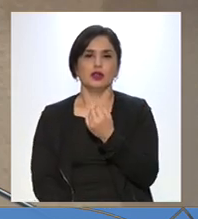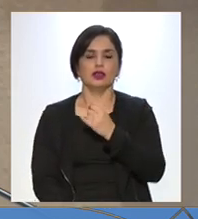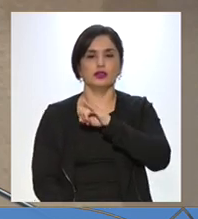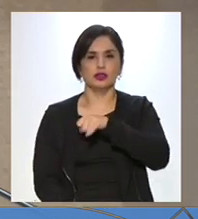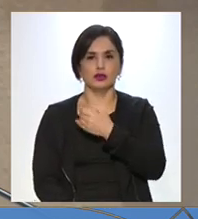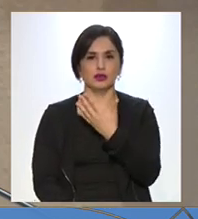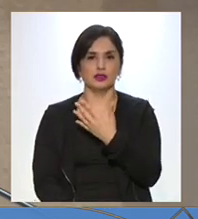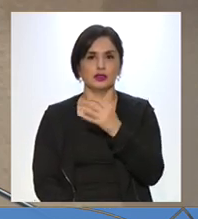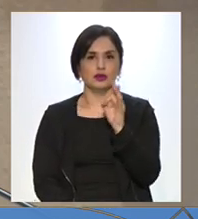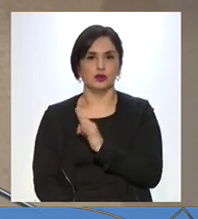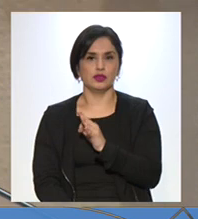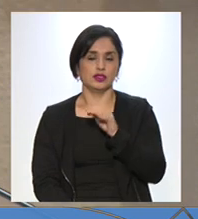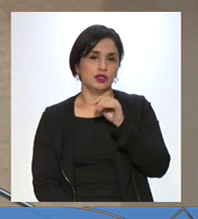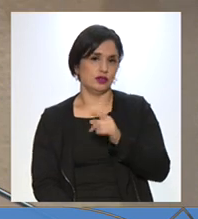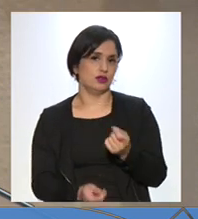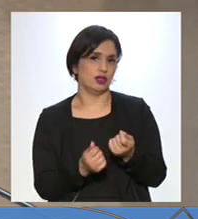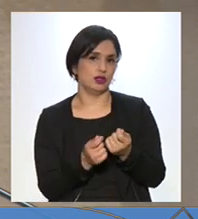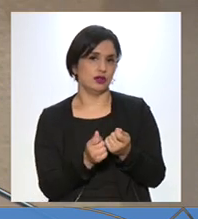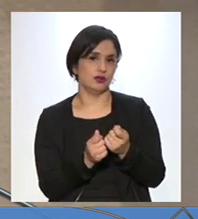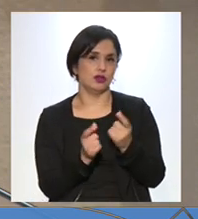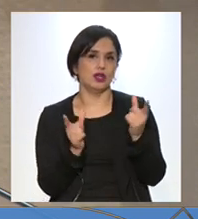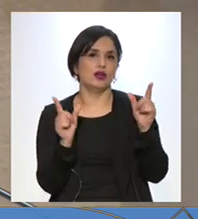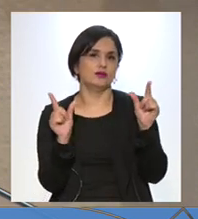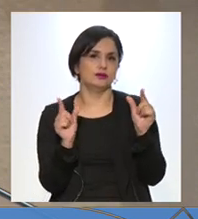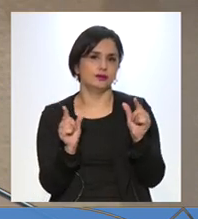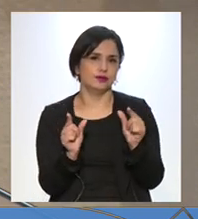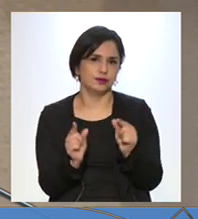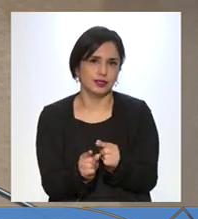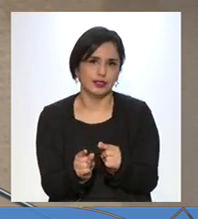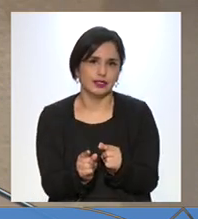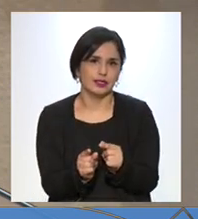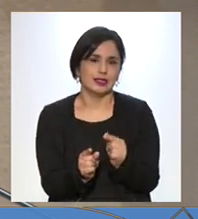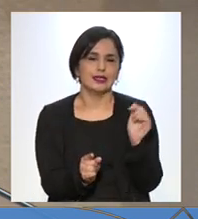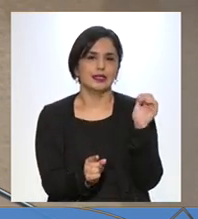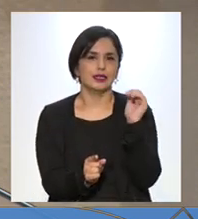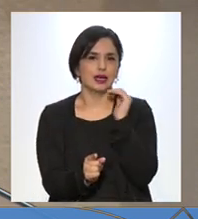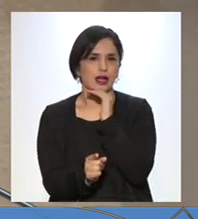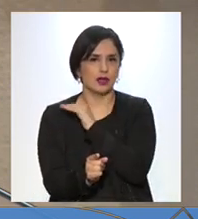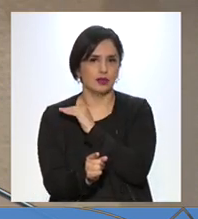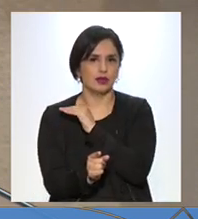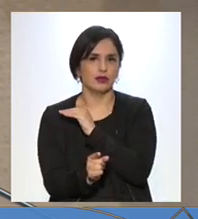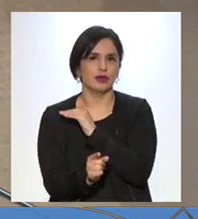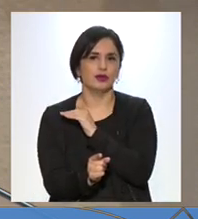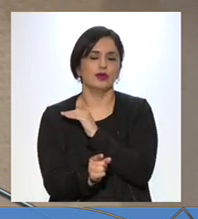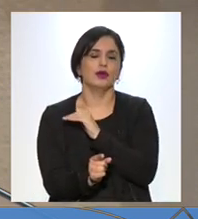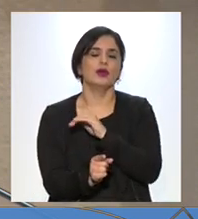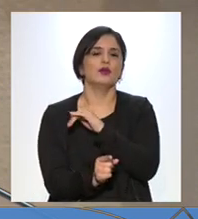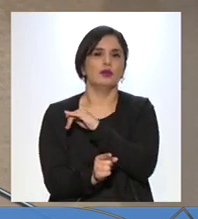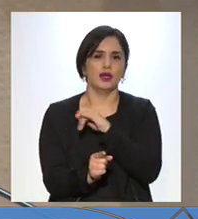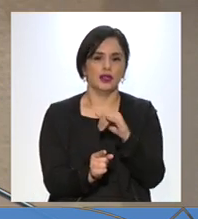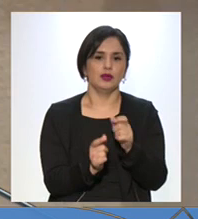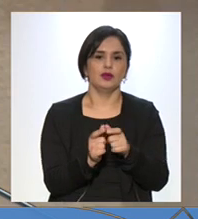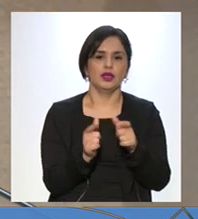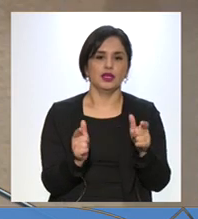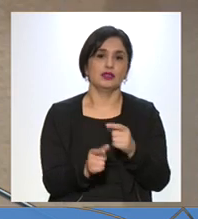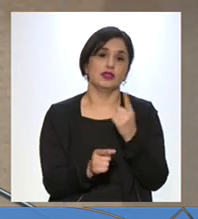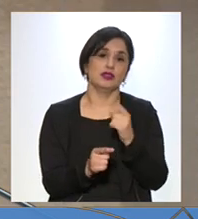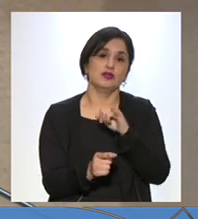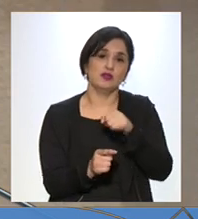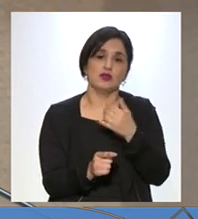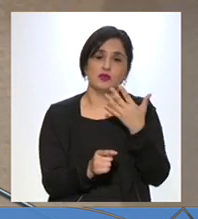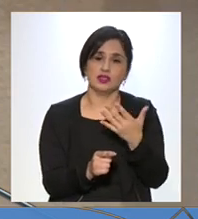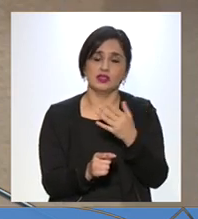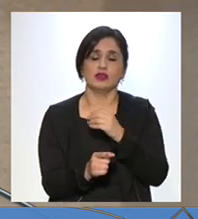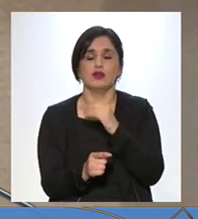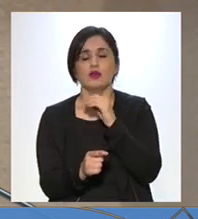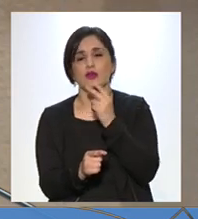este año, la economía se desacelerará de forma significativa para crecer entre 1,5 y 2,5% en